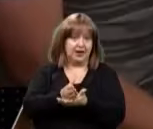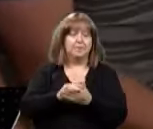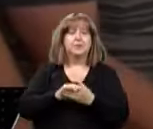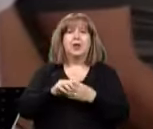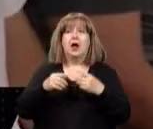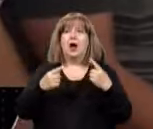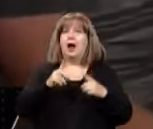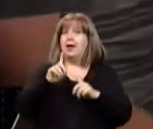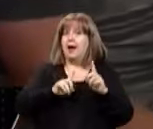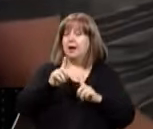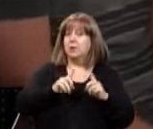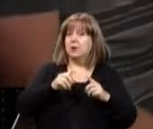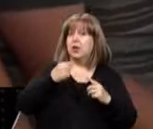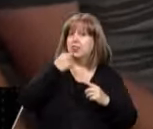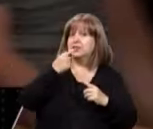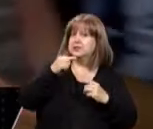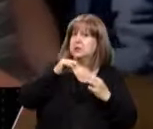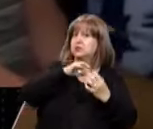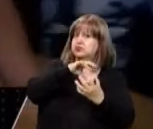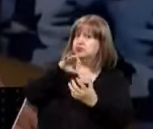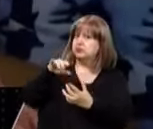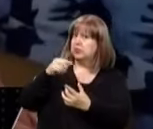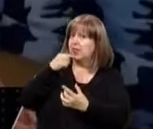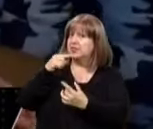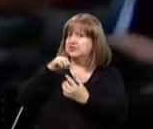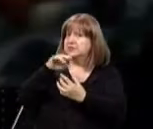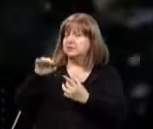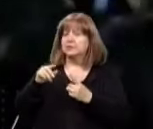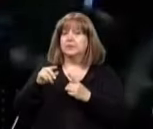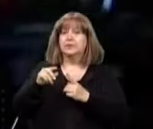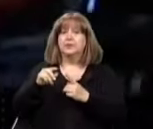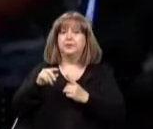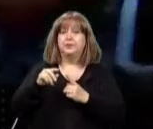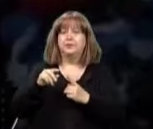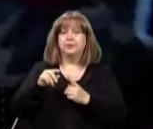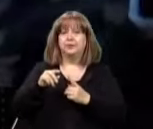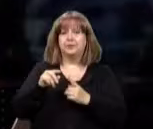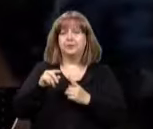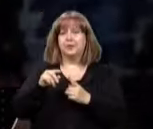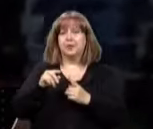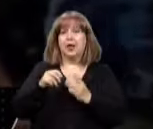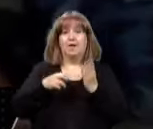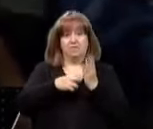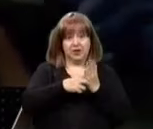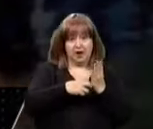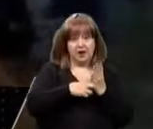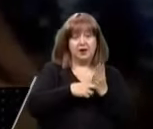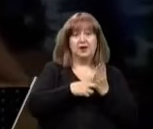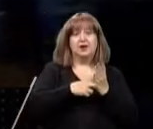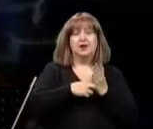hay una fuerte versión, sí, que al menos ha trascendido de la fiscalía